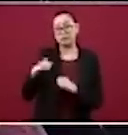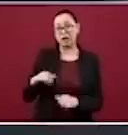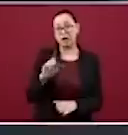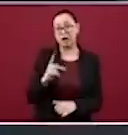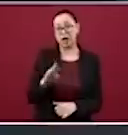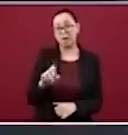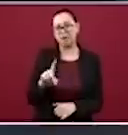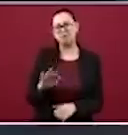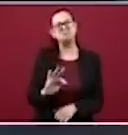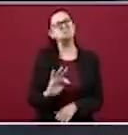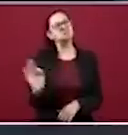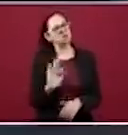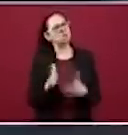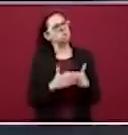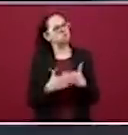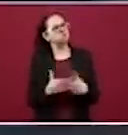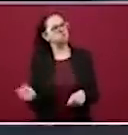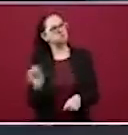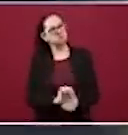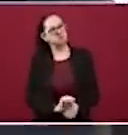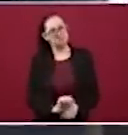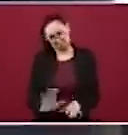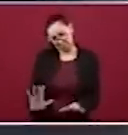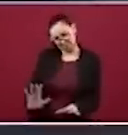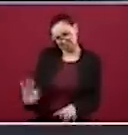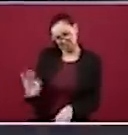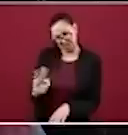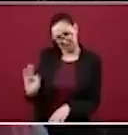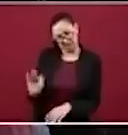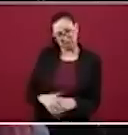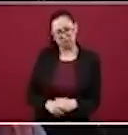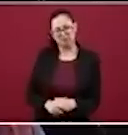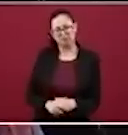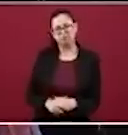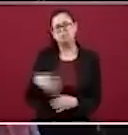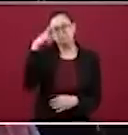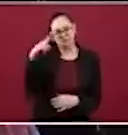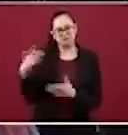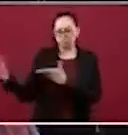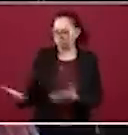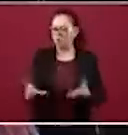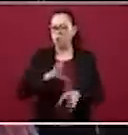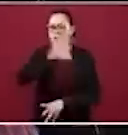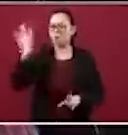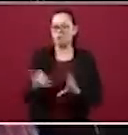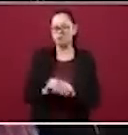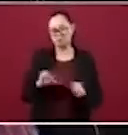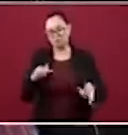la semana próxima, okay. Si les parece. Muchas gracias. Para que se presente todo el plan